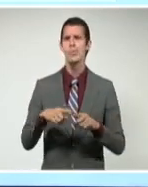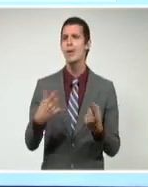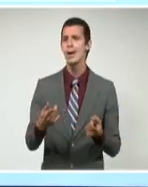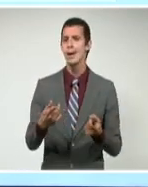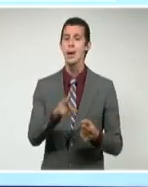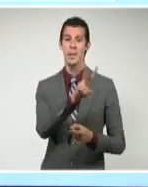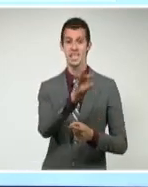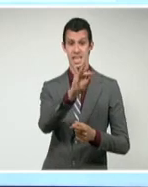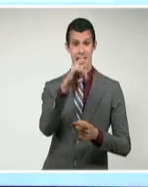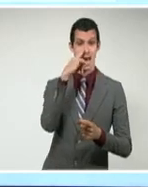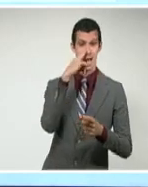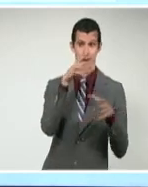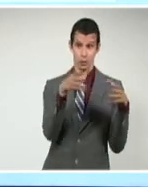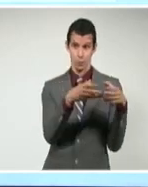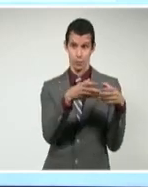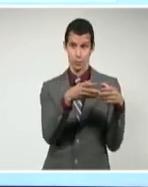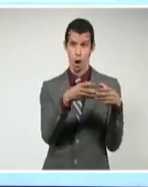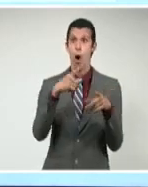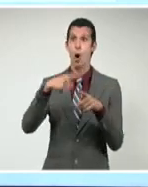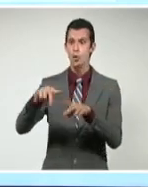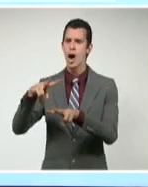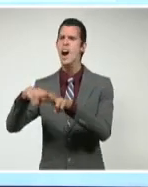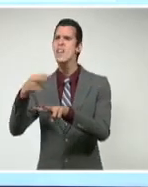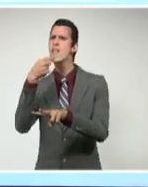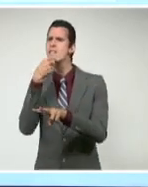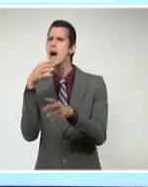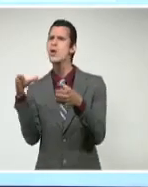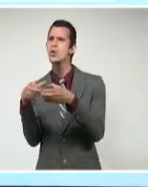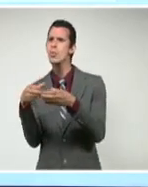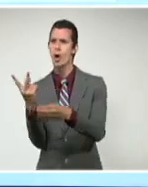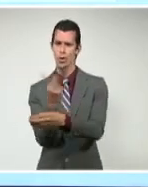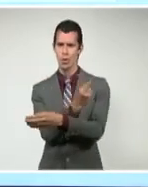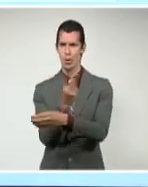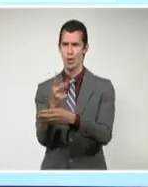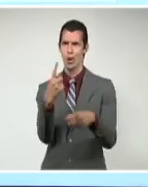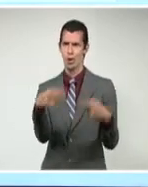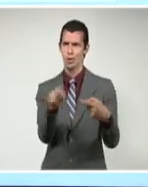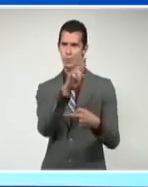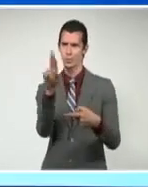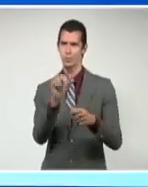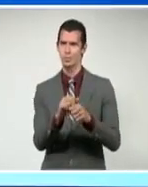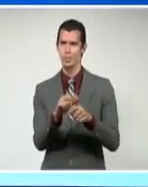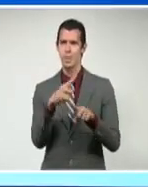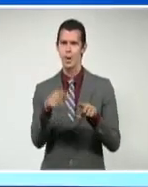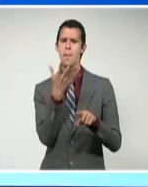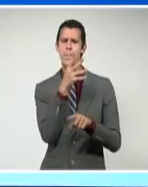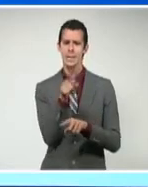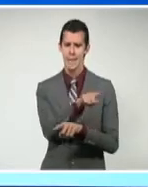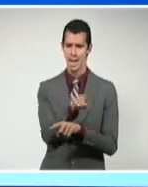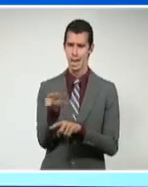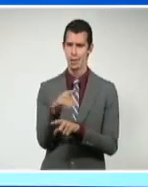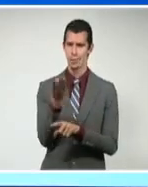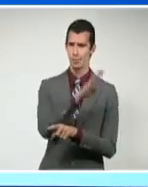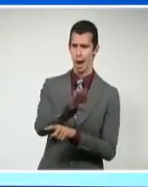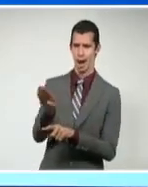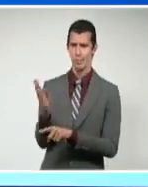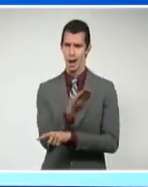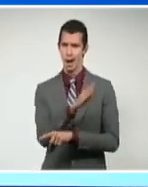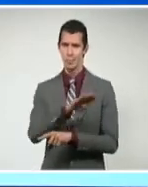algunos de ellos. Los participantes en la reunión de mañana han reenfocado sus estudios, ¿se acuerdan que les hablé que estaban estudiando